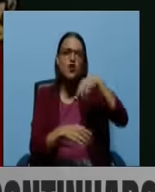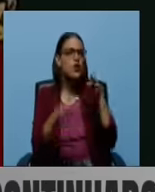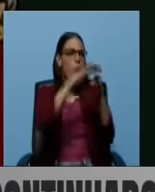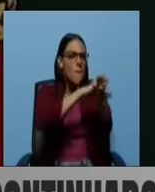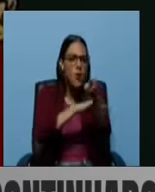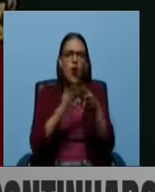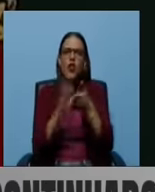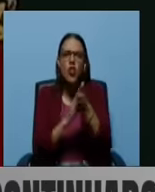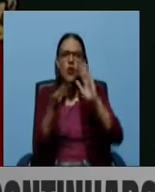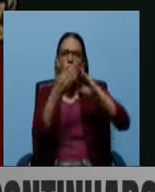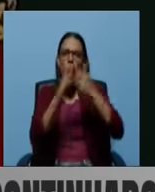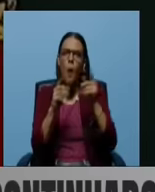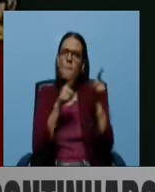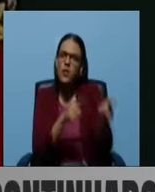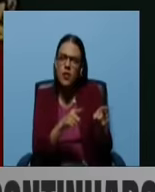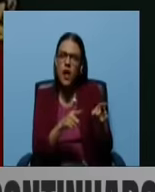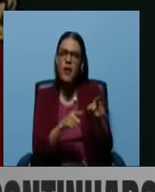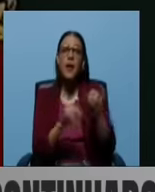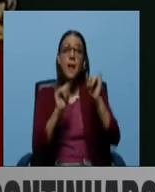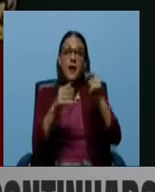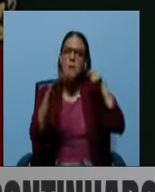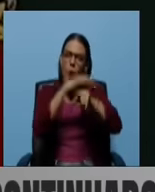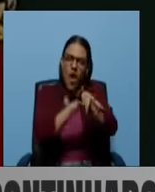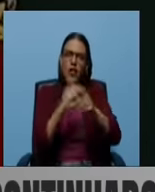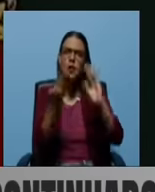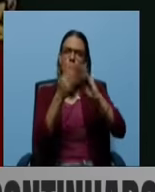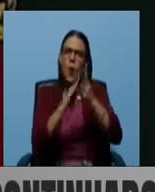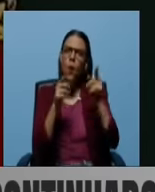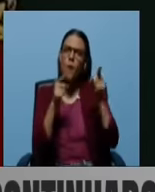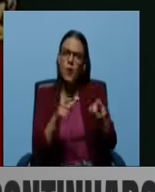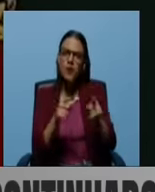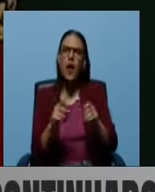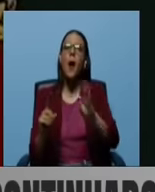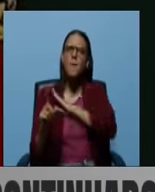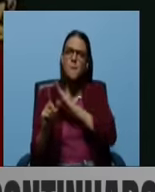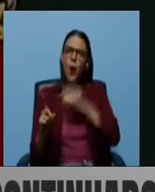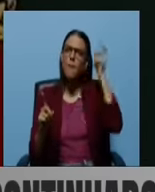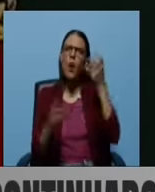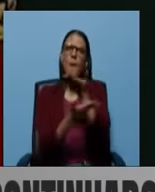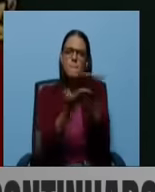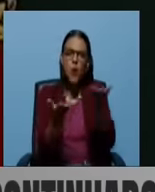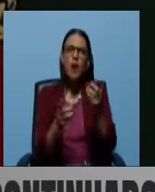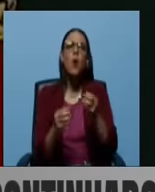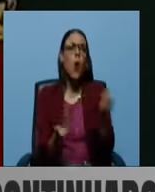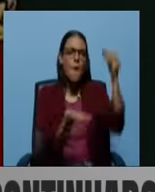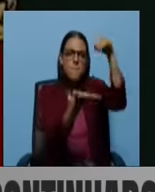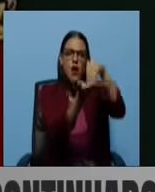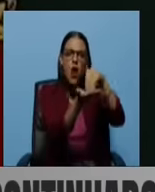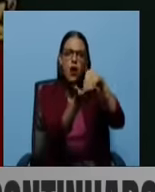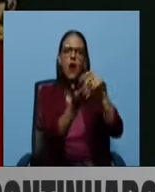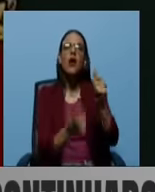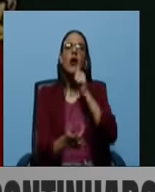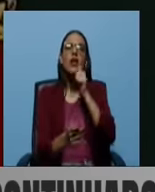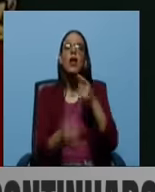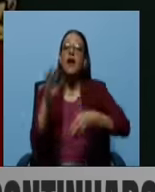comunidades. Y que de las comunidades el propio pueblo postule